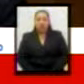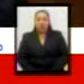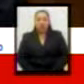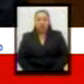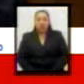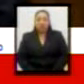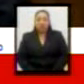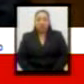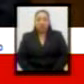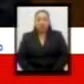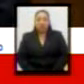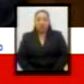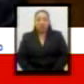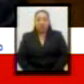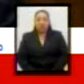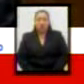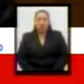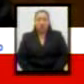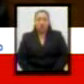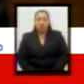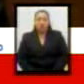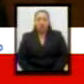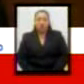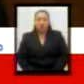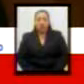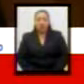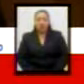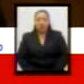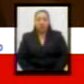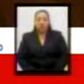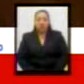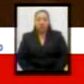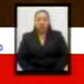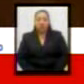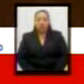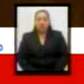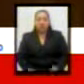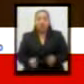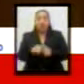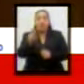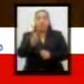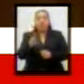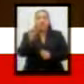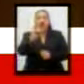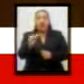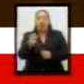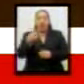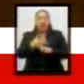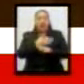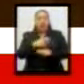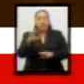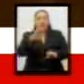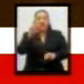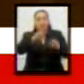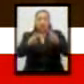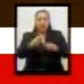cuando justo en el distrito de Villa El Salvador se hizo una de las primeras investigaciones sobre este tema de presupuestos de